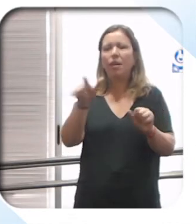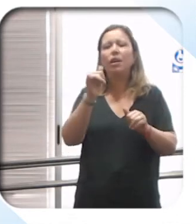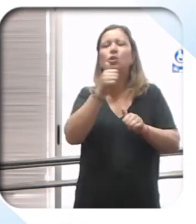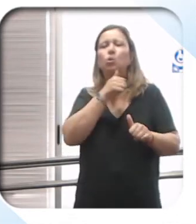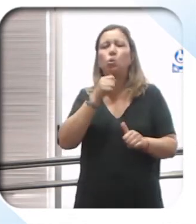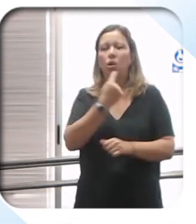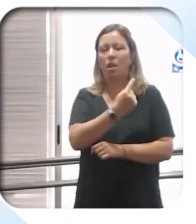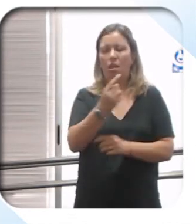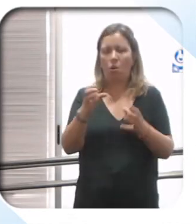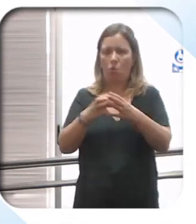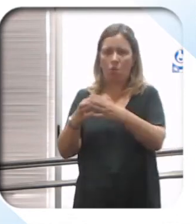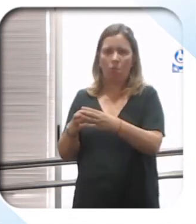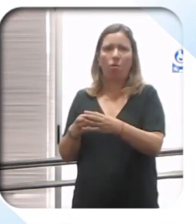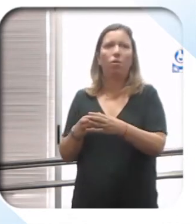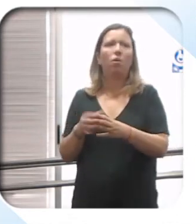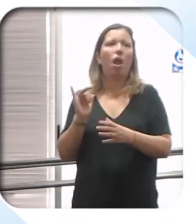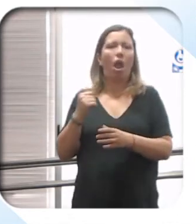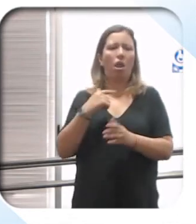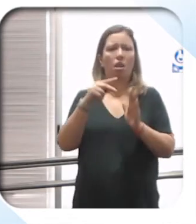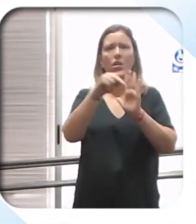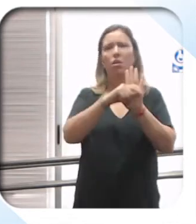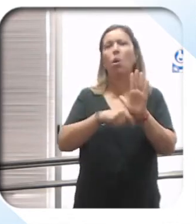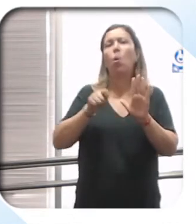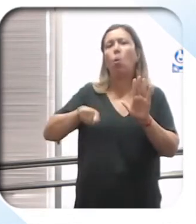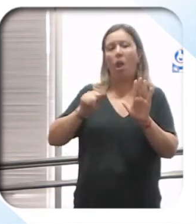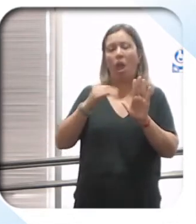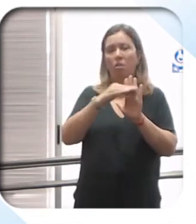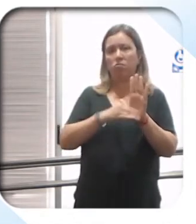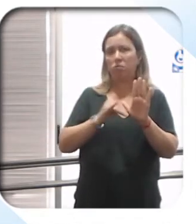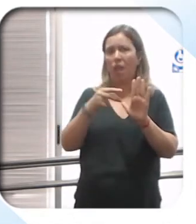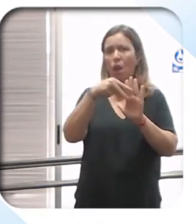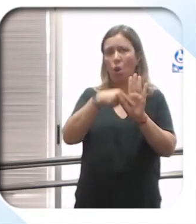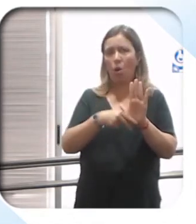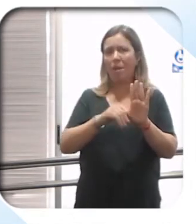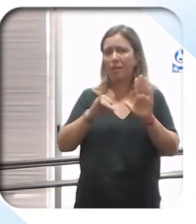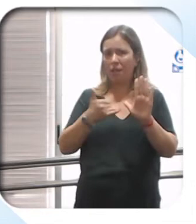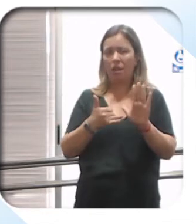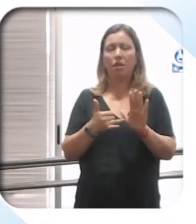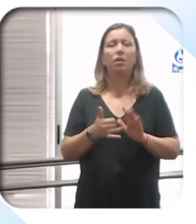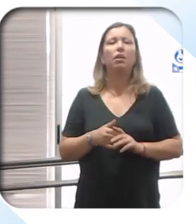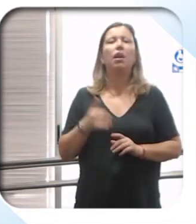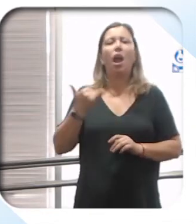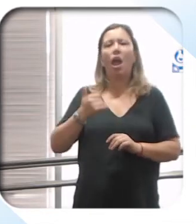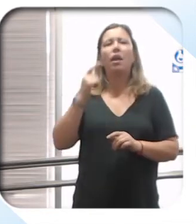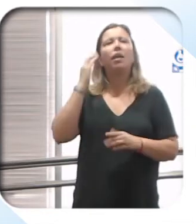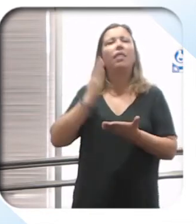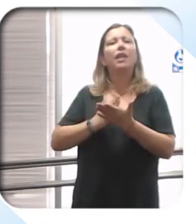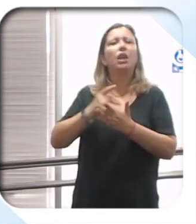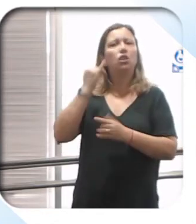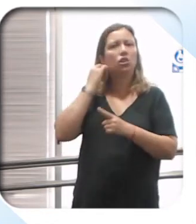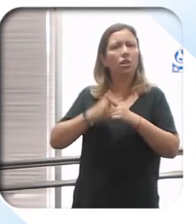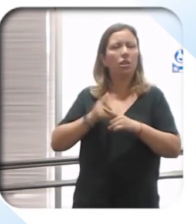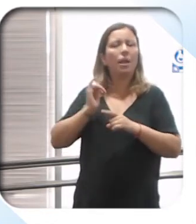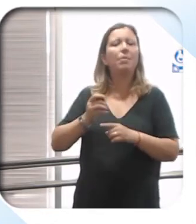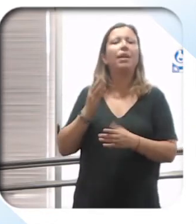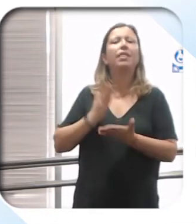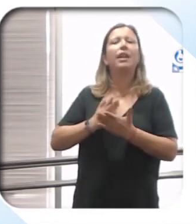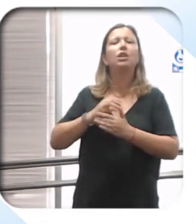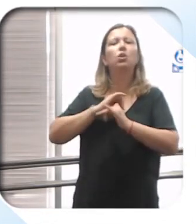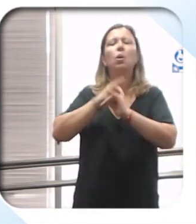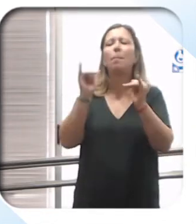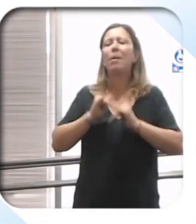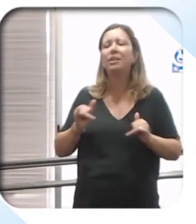soluciones, ¿sí? Tenemos el marco jurídico, que ya lo dijeron, ya hablaron de los derechos sexuales, y recalco el derecho al placer,